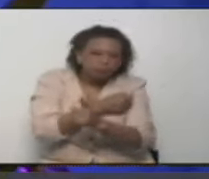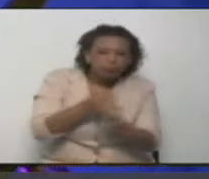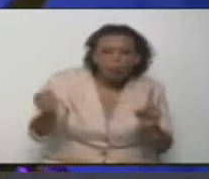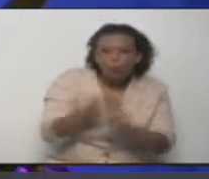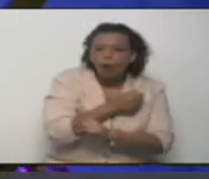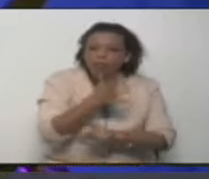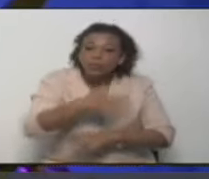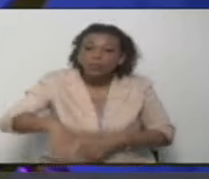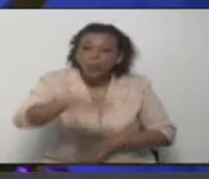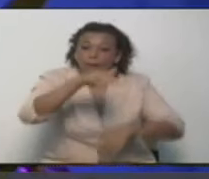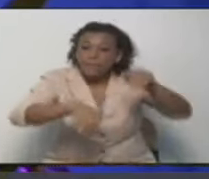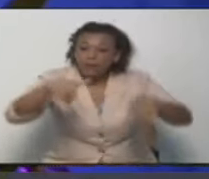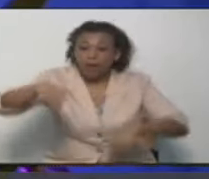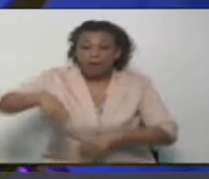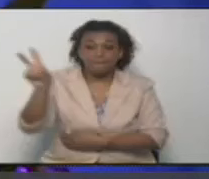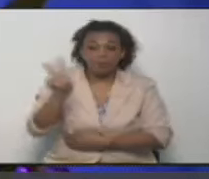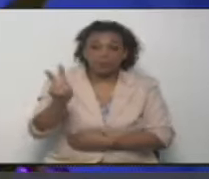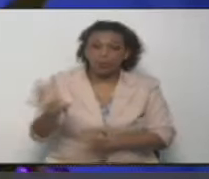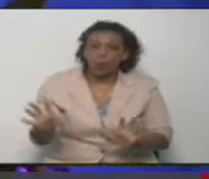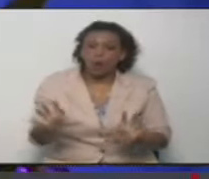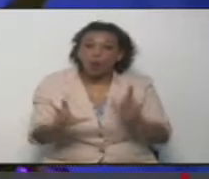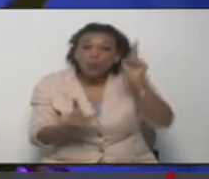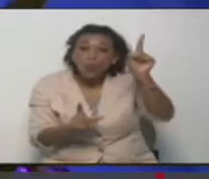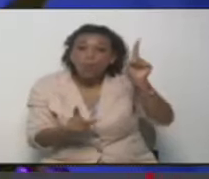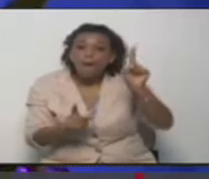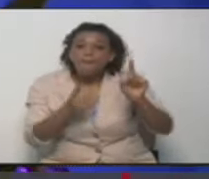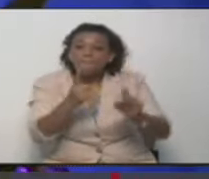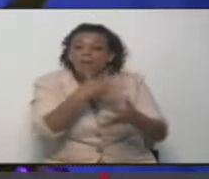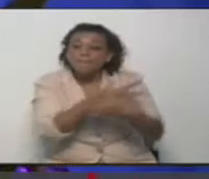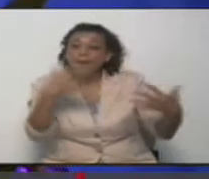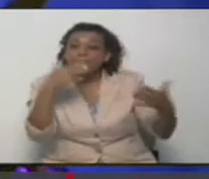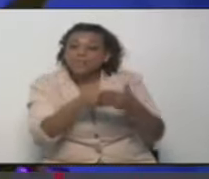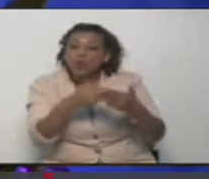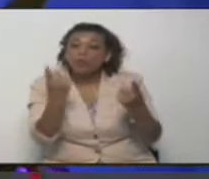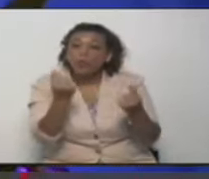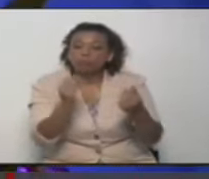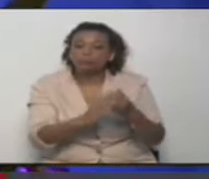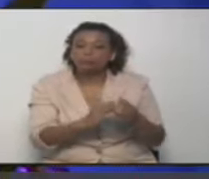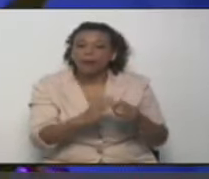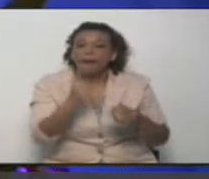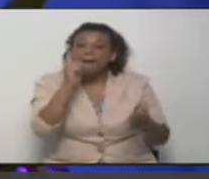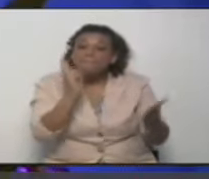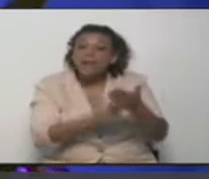contra el proceso electoral en Venezuela, no menos de $1,000 millones, no menos.